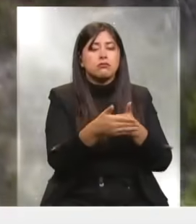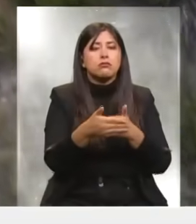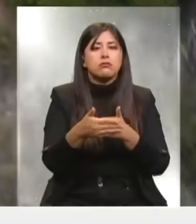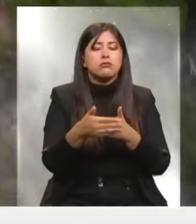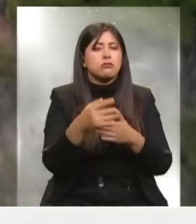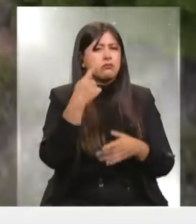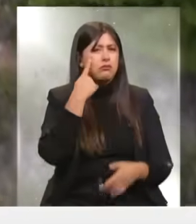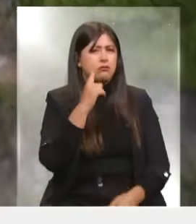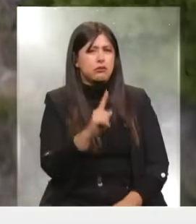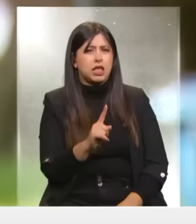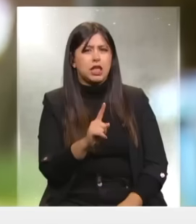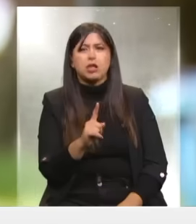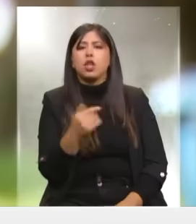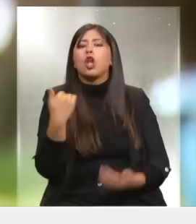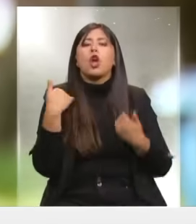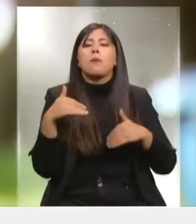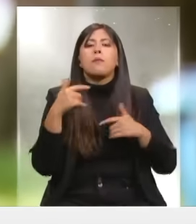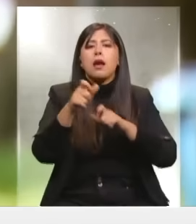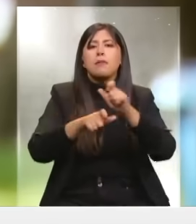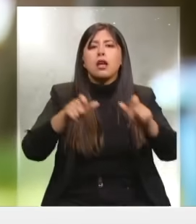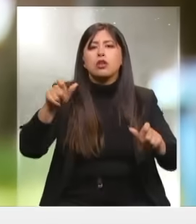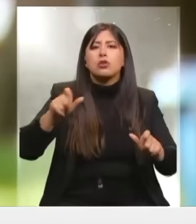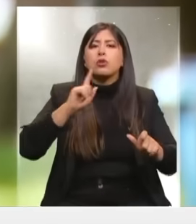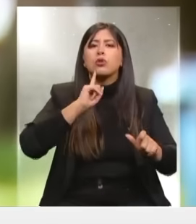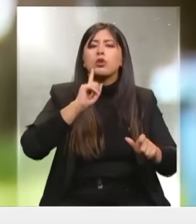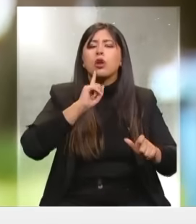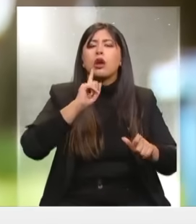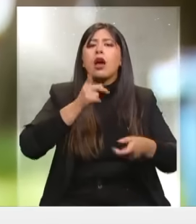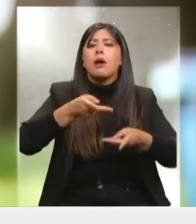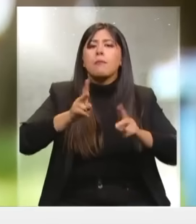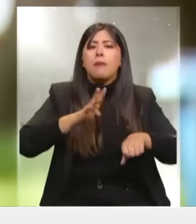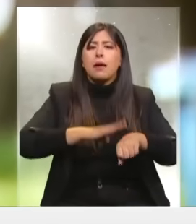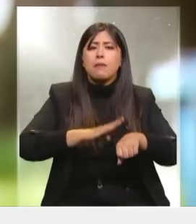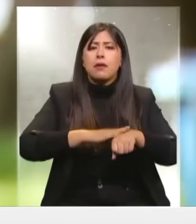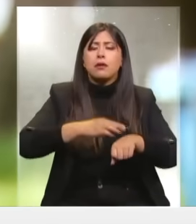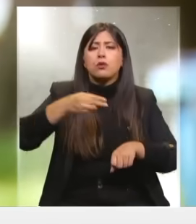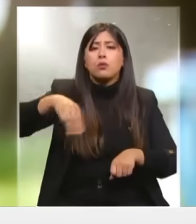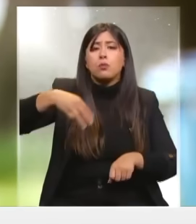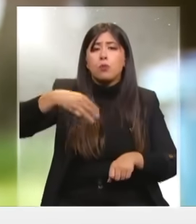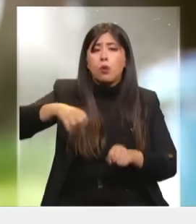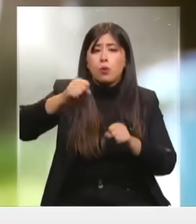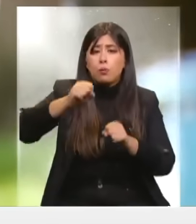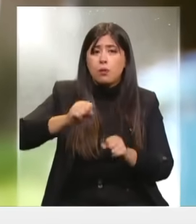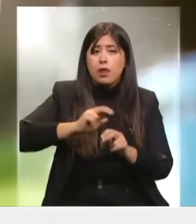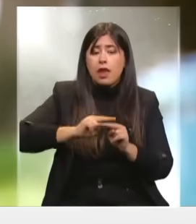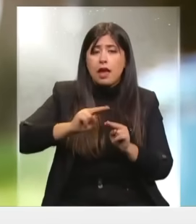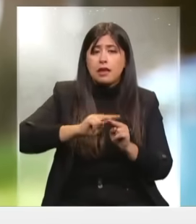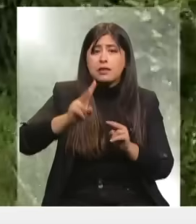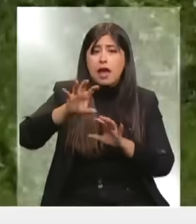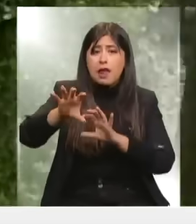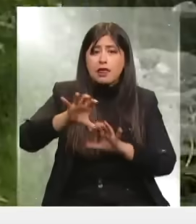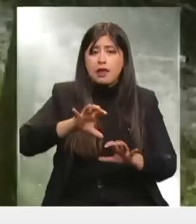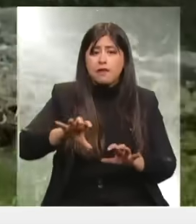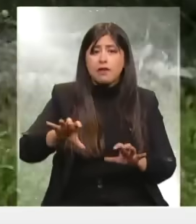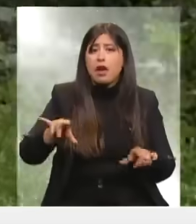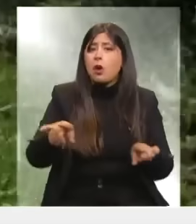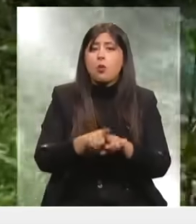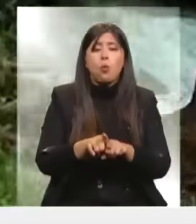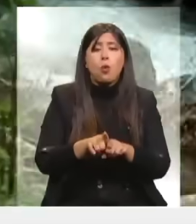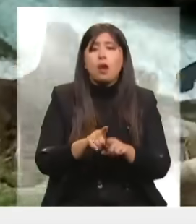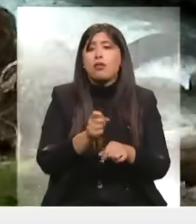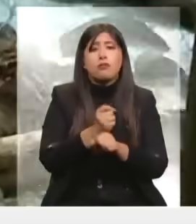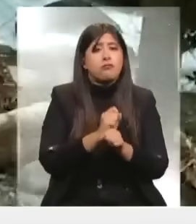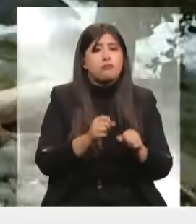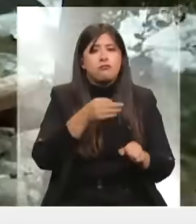pero... Independiente de que las personas tengan un permiso municipal para poder ejercer una actividad, no se